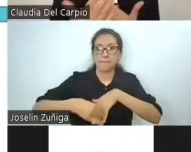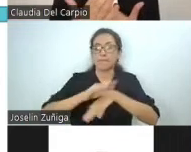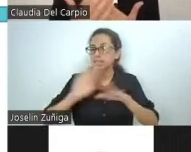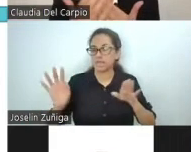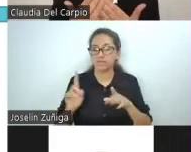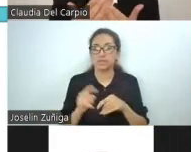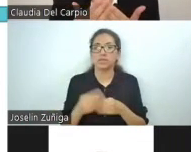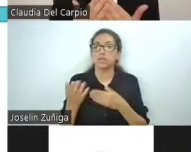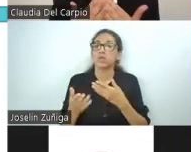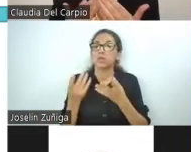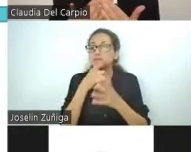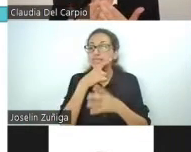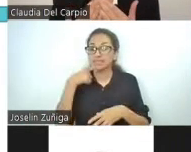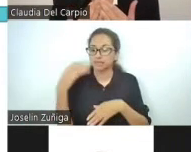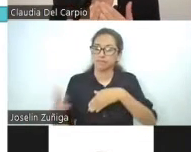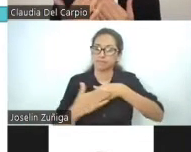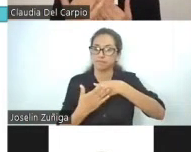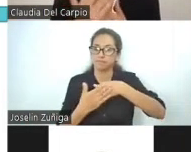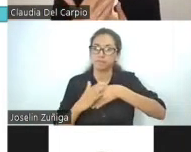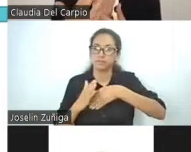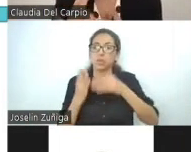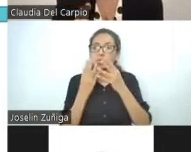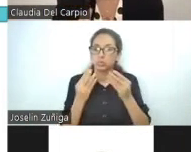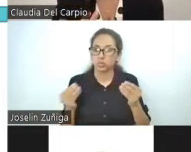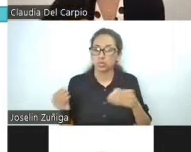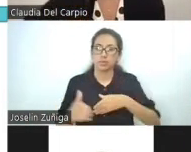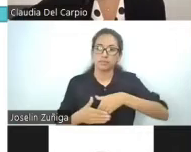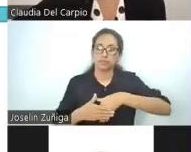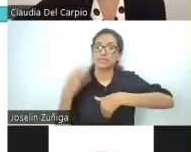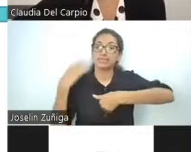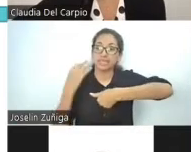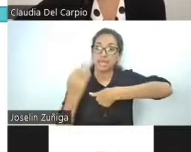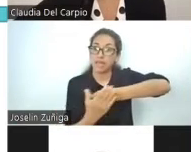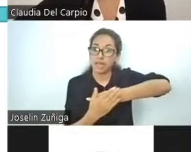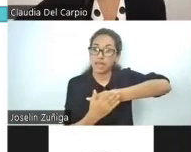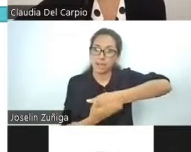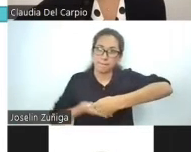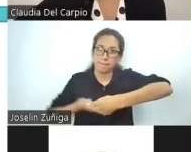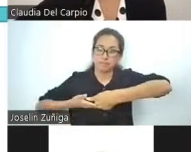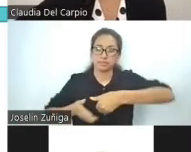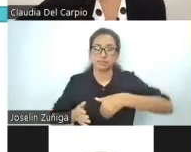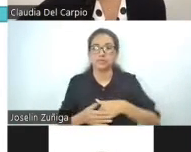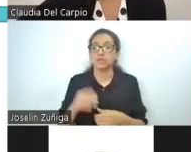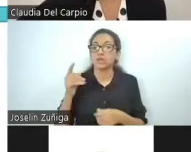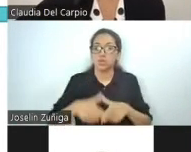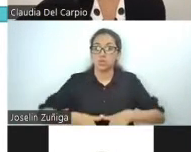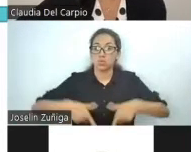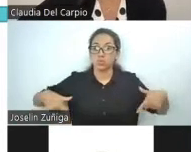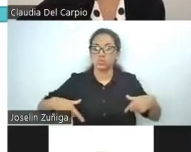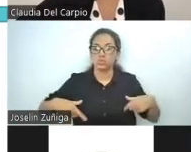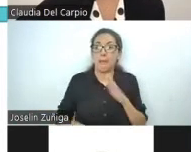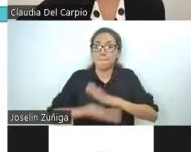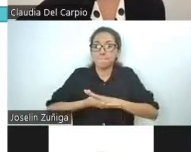secar gentilmente con una toalla suave, siempre de adelante hacia atrás. Usar ropa interior suelta,